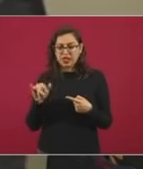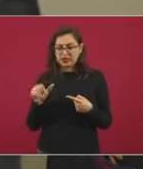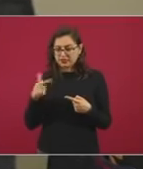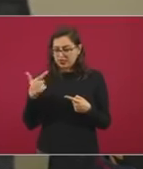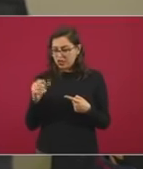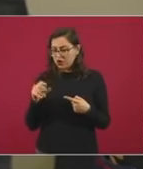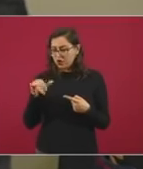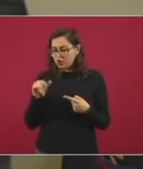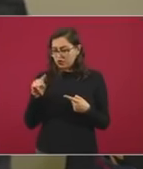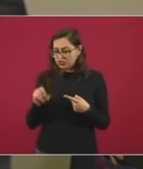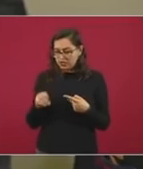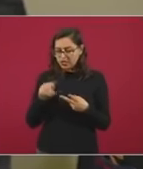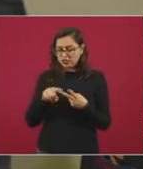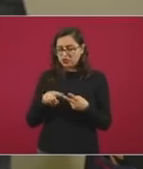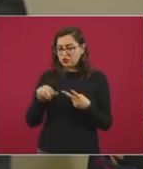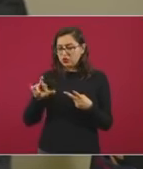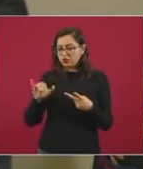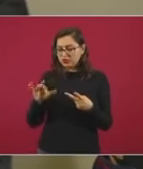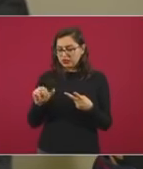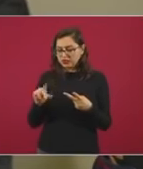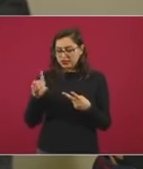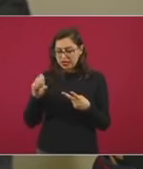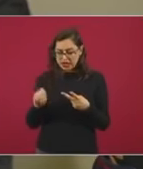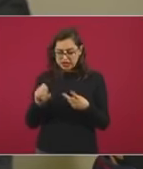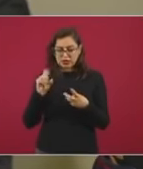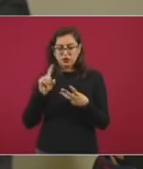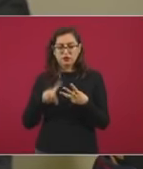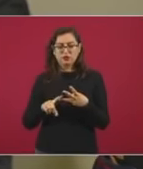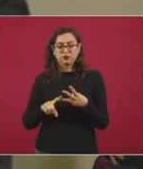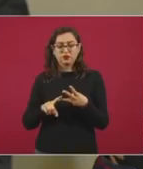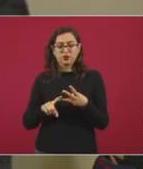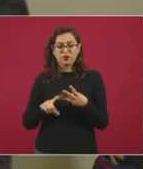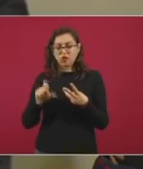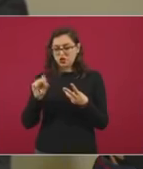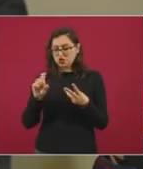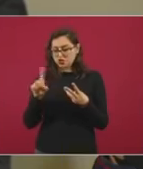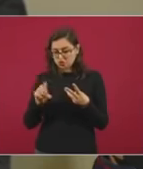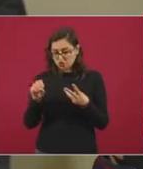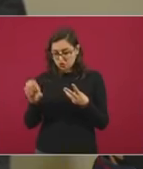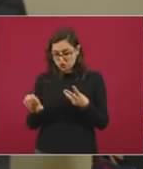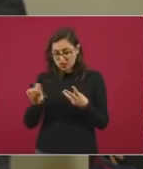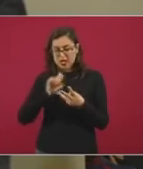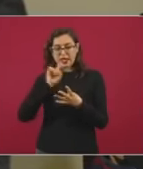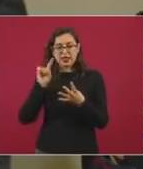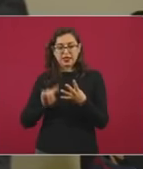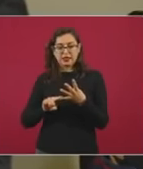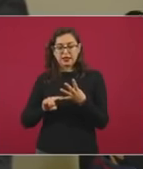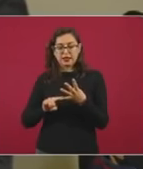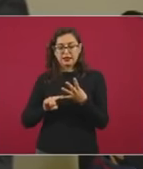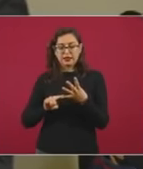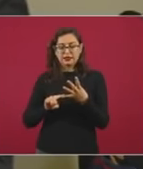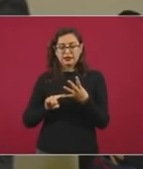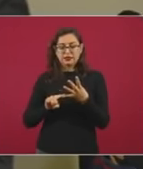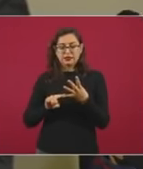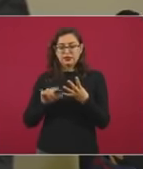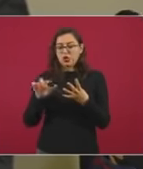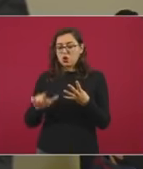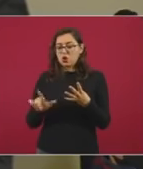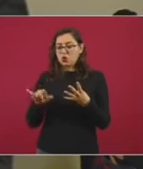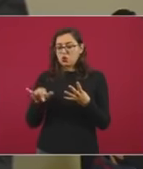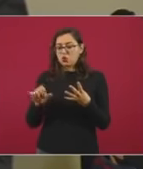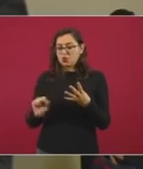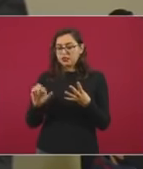de Inteligencia Financiera, Ricardo Schiffel en Profeco, el director Zoe Robledo en el Seguro Social, Luis Ramírez